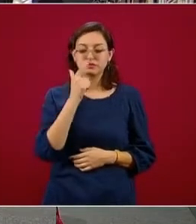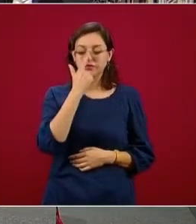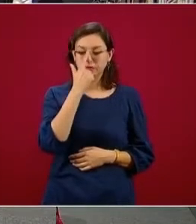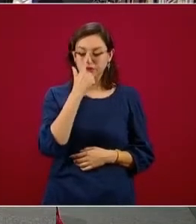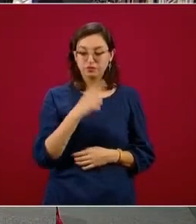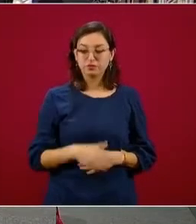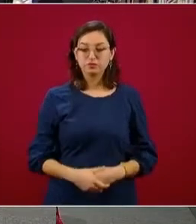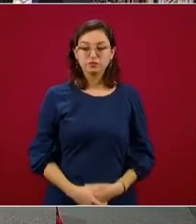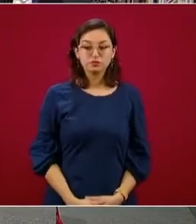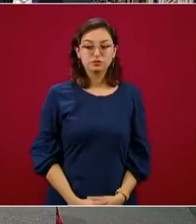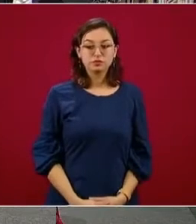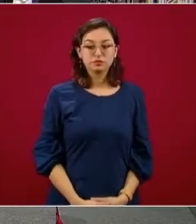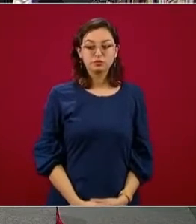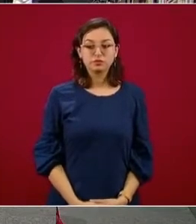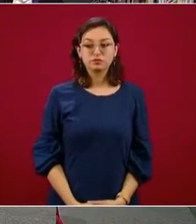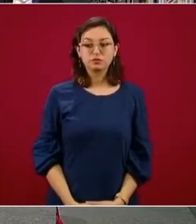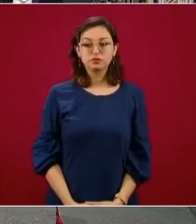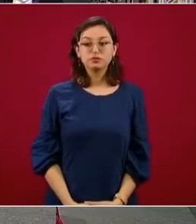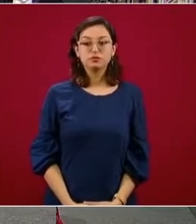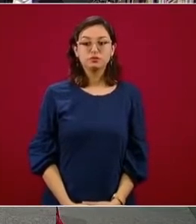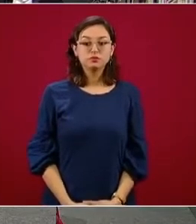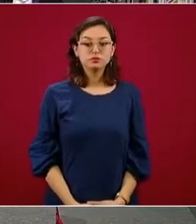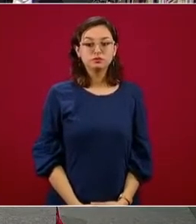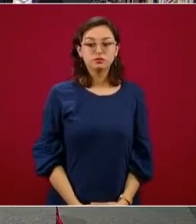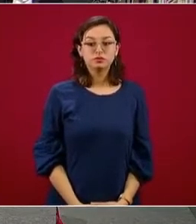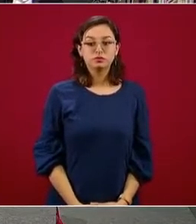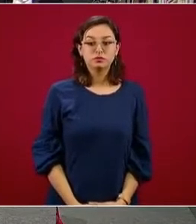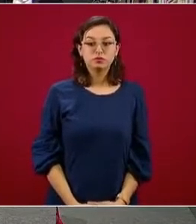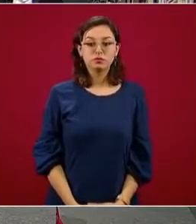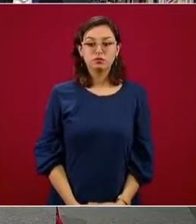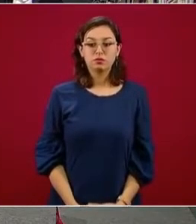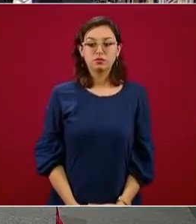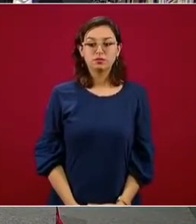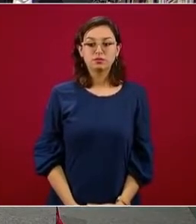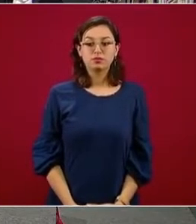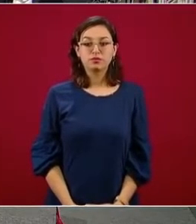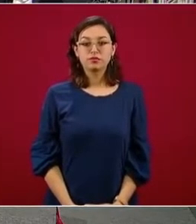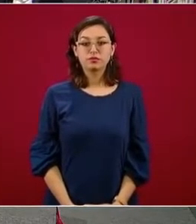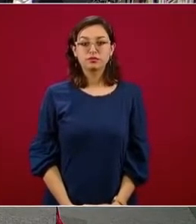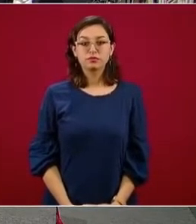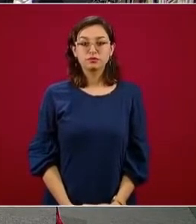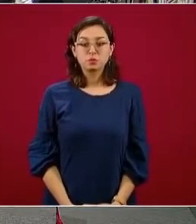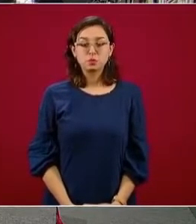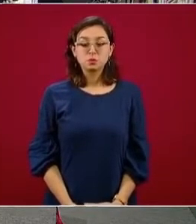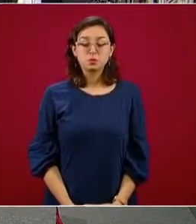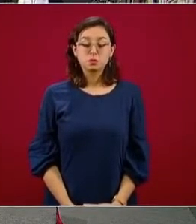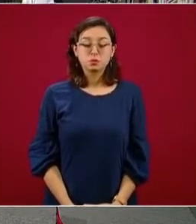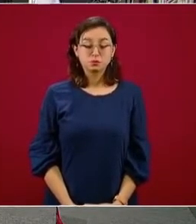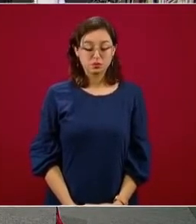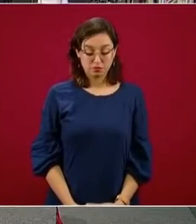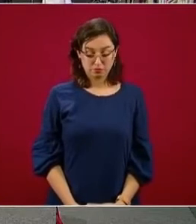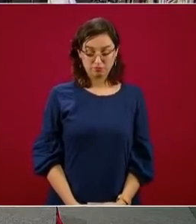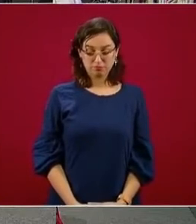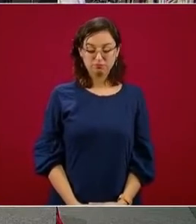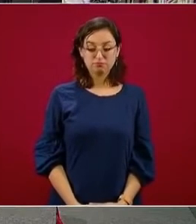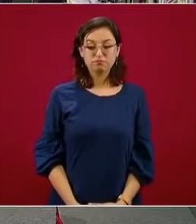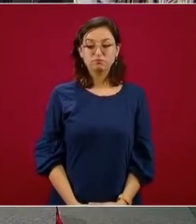¿Sería viable realizarnos la prueba los que tengamos el poder adquisitivo? Bueno,